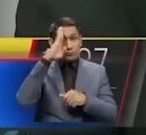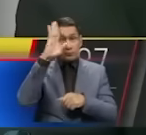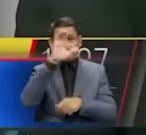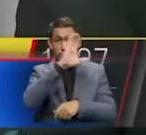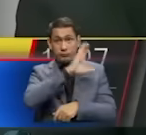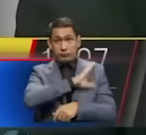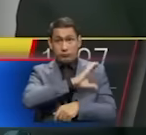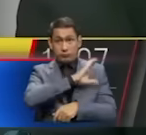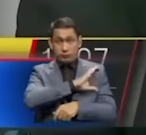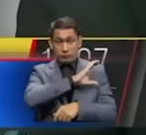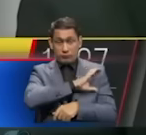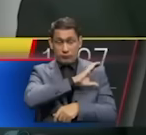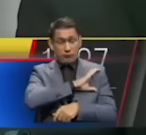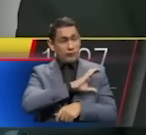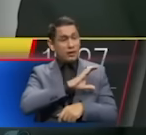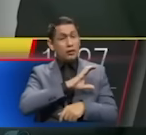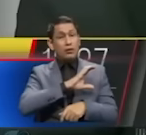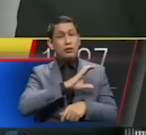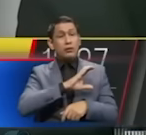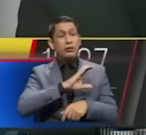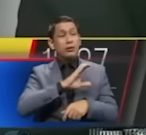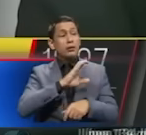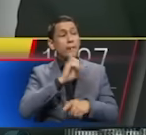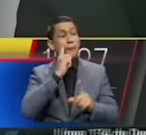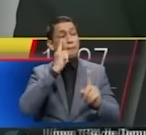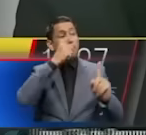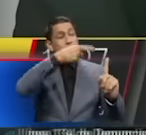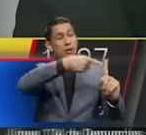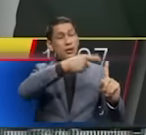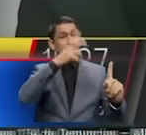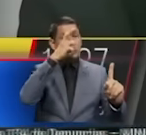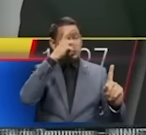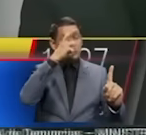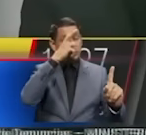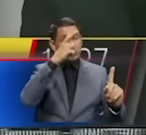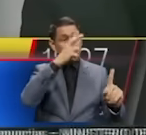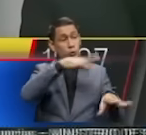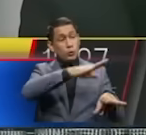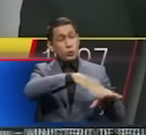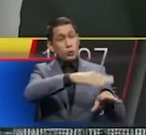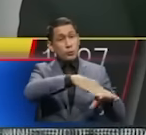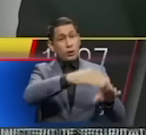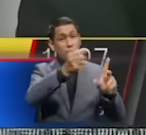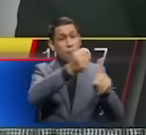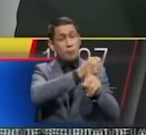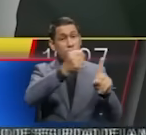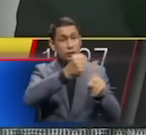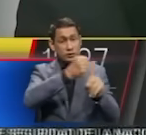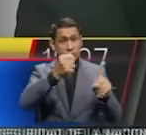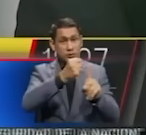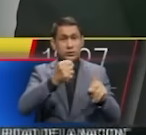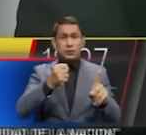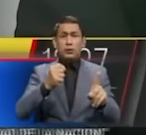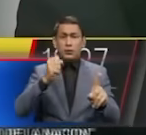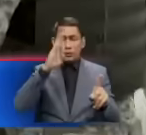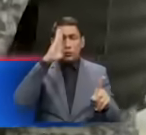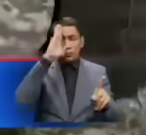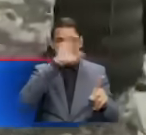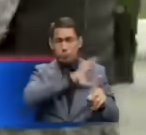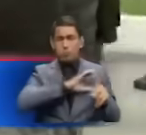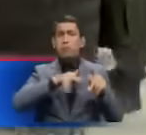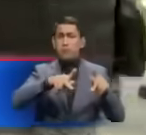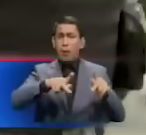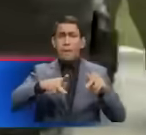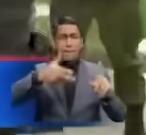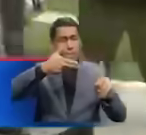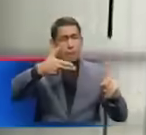están en peligro frente a un ataque de criminales, de delincuentes, de mafiosos, de narcotraficantes. La